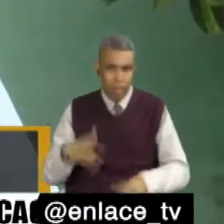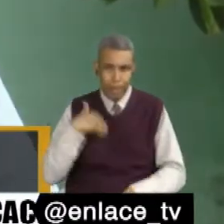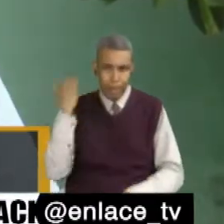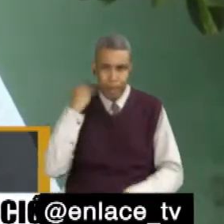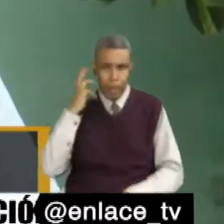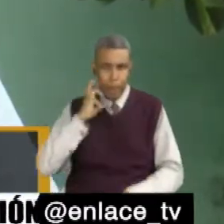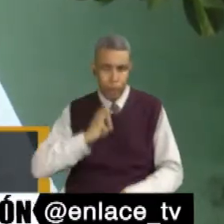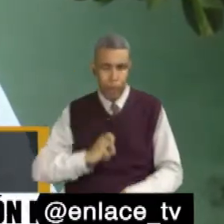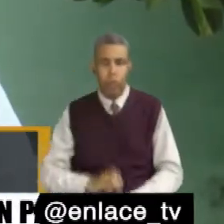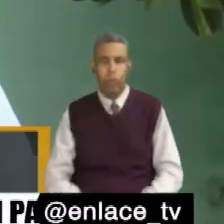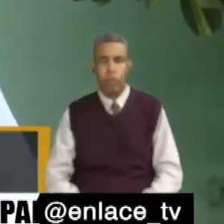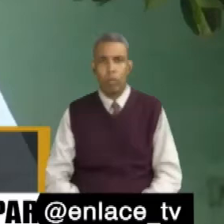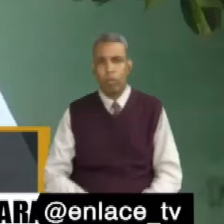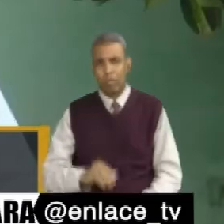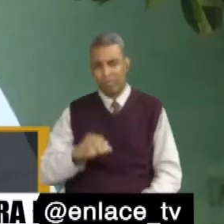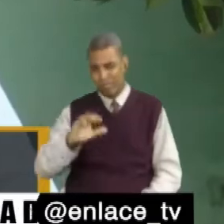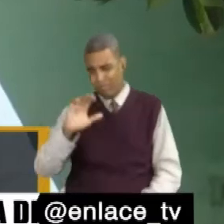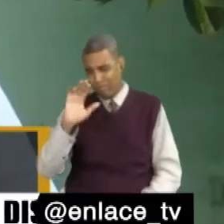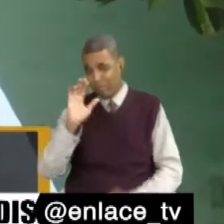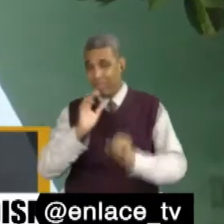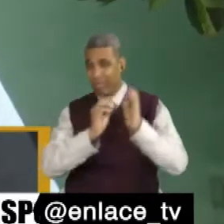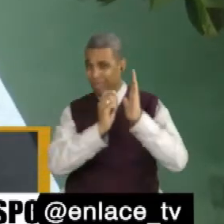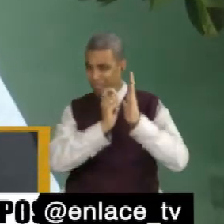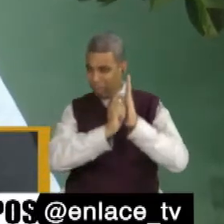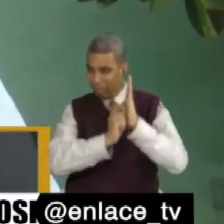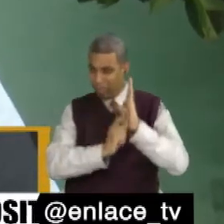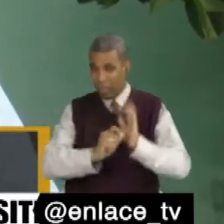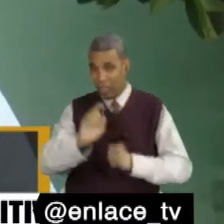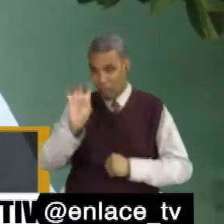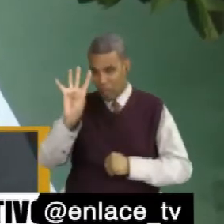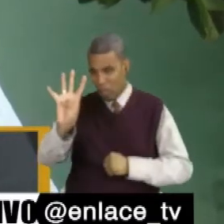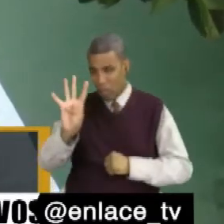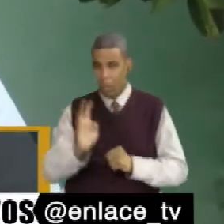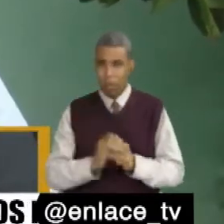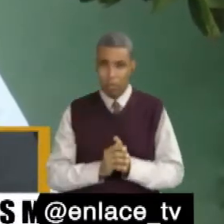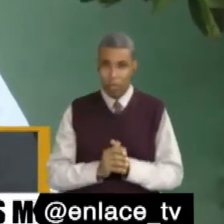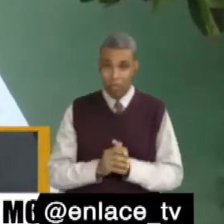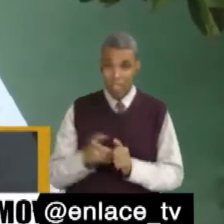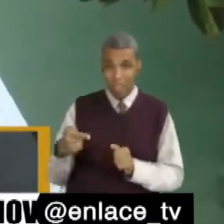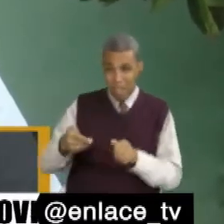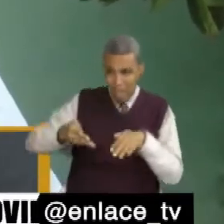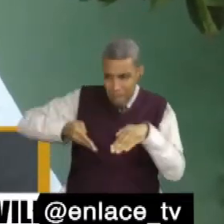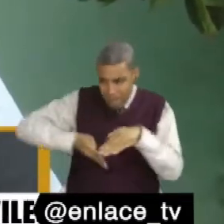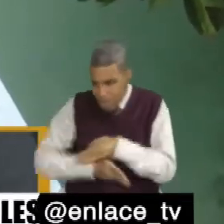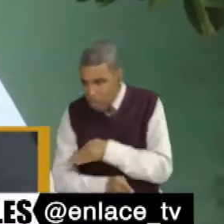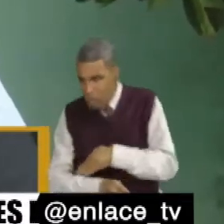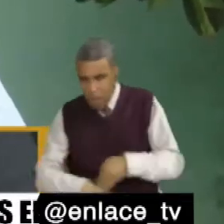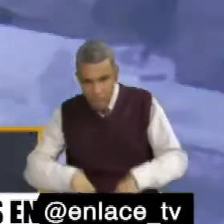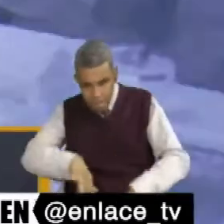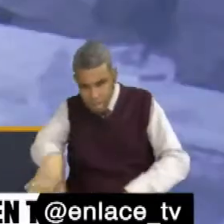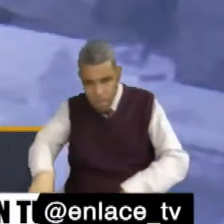Con esta es la cuarta vez que acceden violentamente a la empresa. Las veces anteriores se han llevado